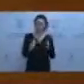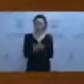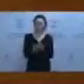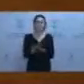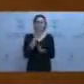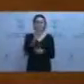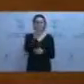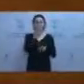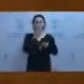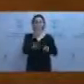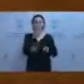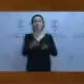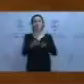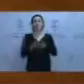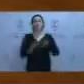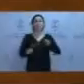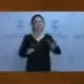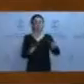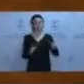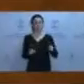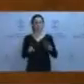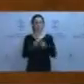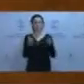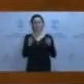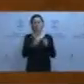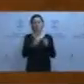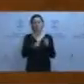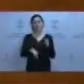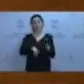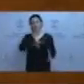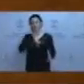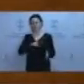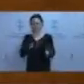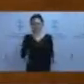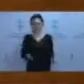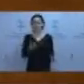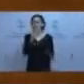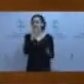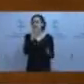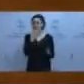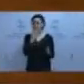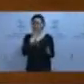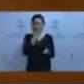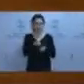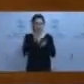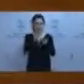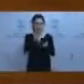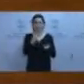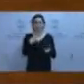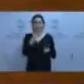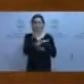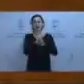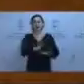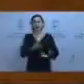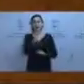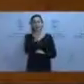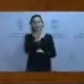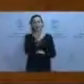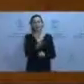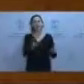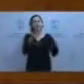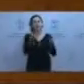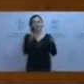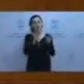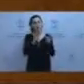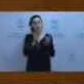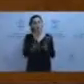argumentación novedosa para su elenco de epítetos hacia mi persona. Por ejemplo, puedo decir que me repito en las preguntas, pero